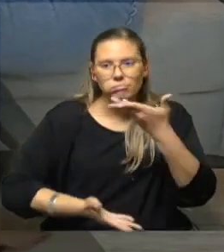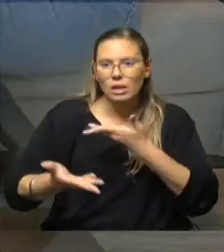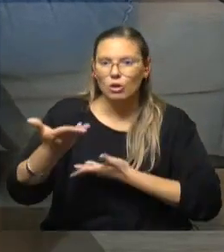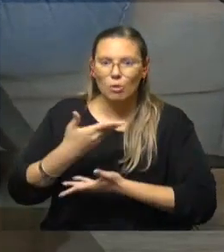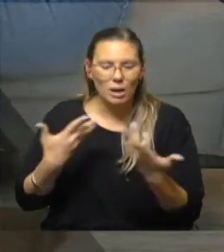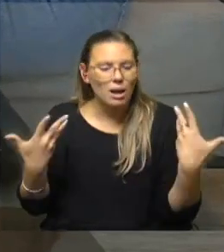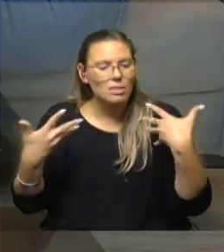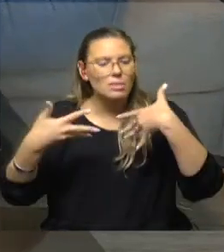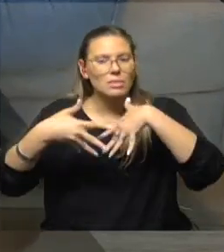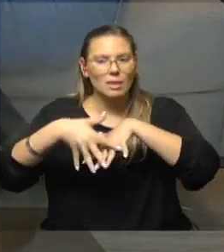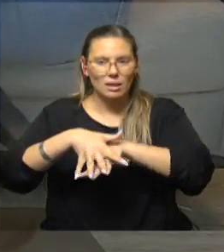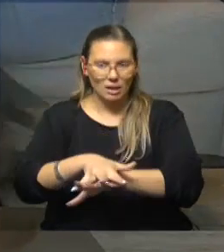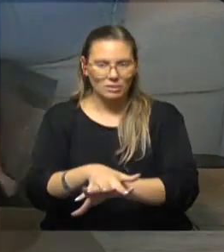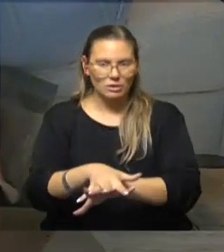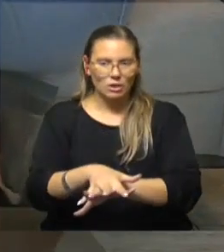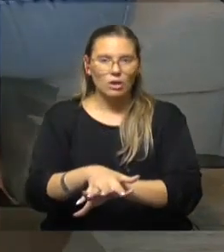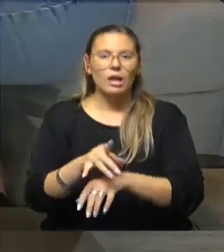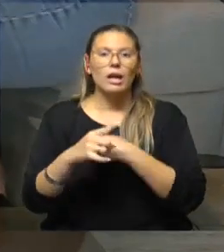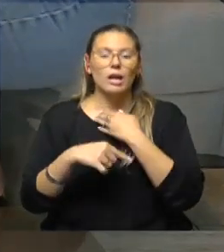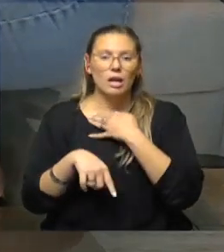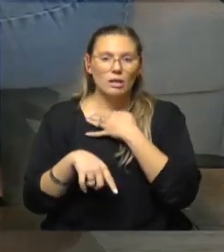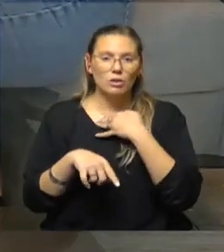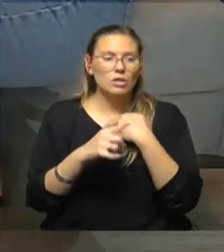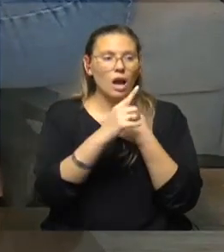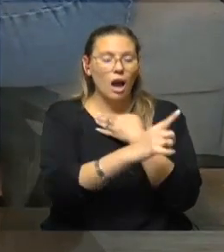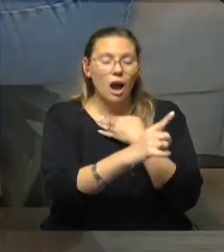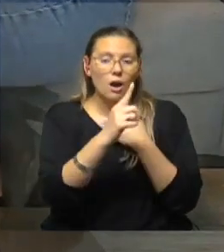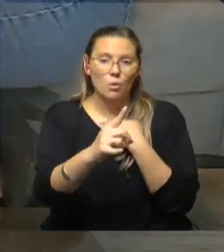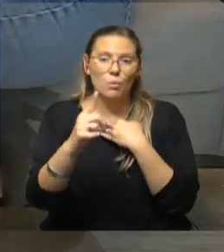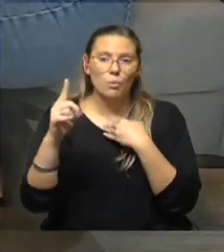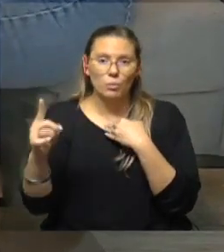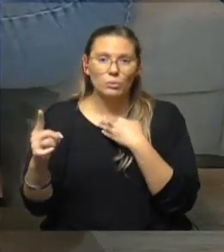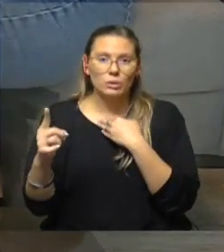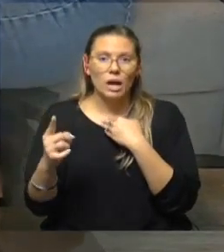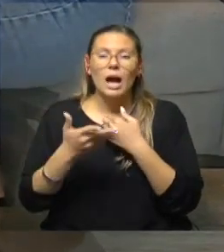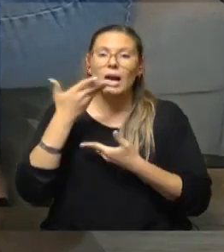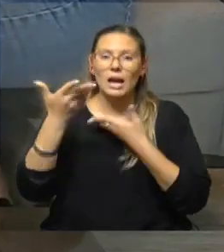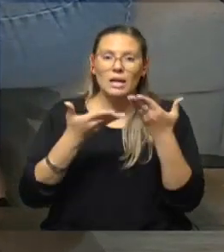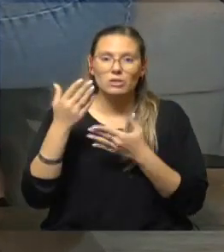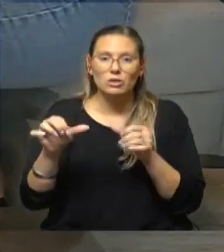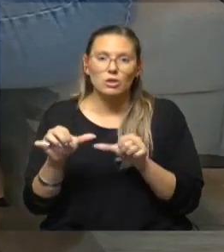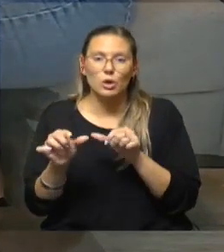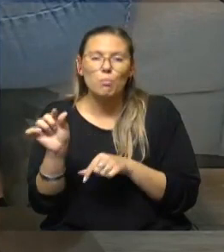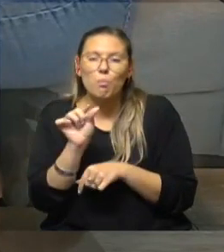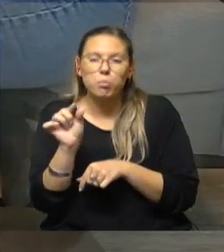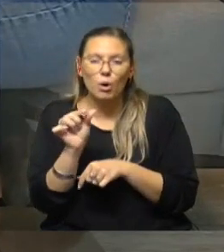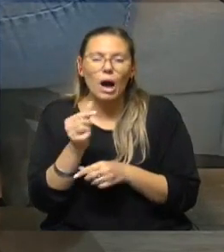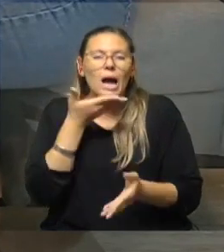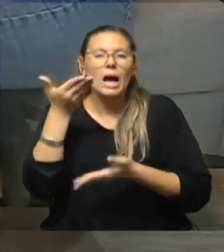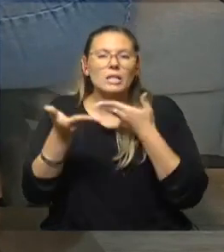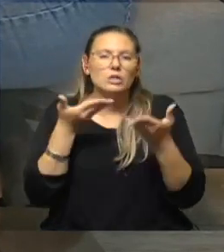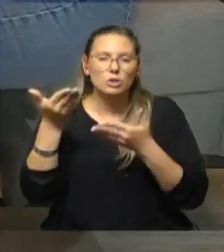que se produce, entonces intervinimos cada una en los temas que hace la otra. Hay muy pocos